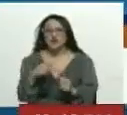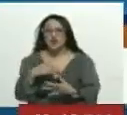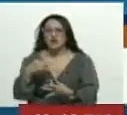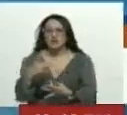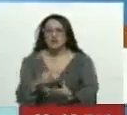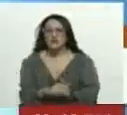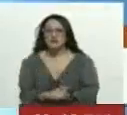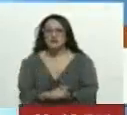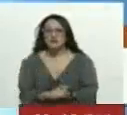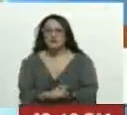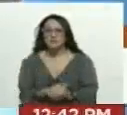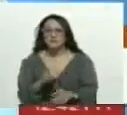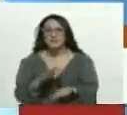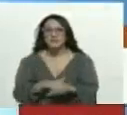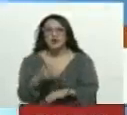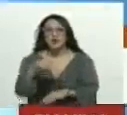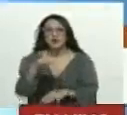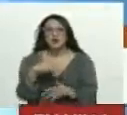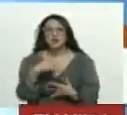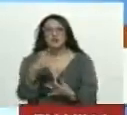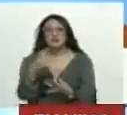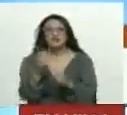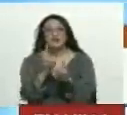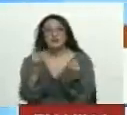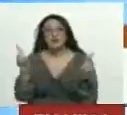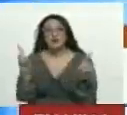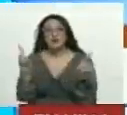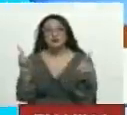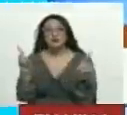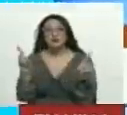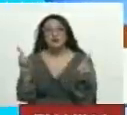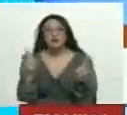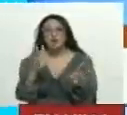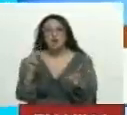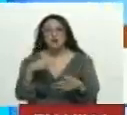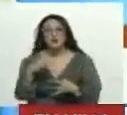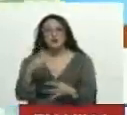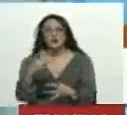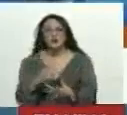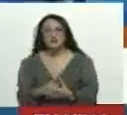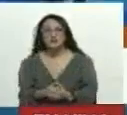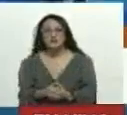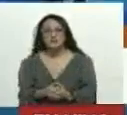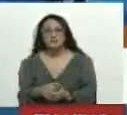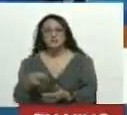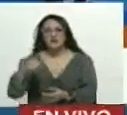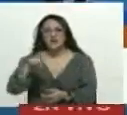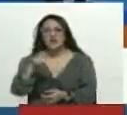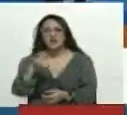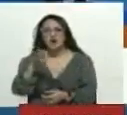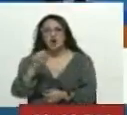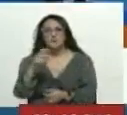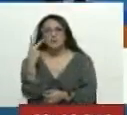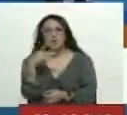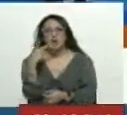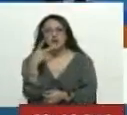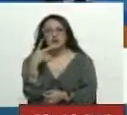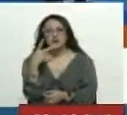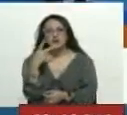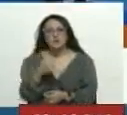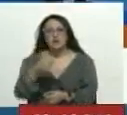por eso que ya no les interesa la democracia burguesa ellos compran los políticos es